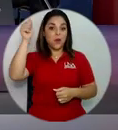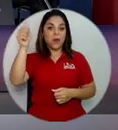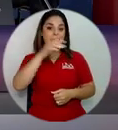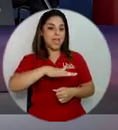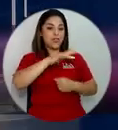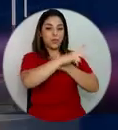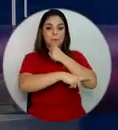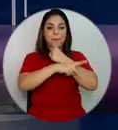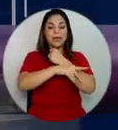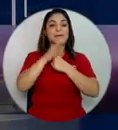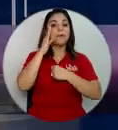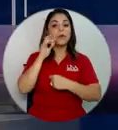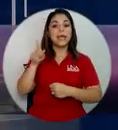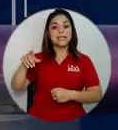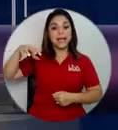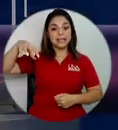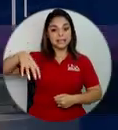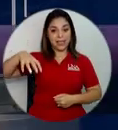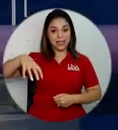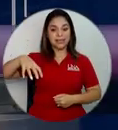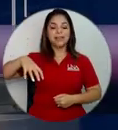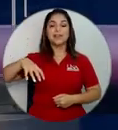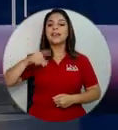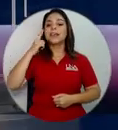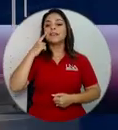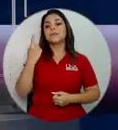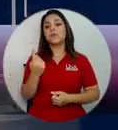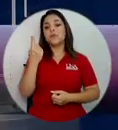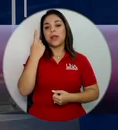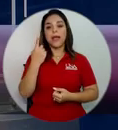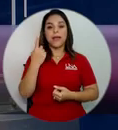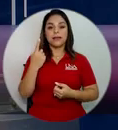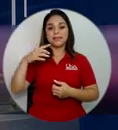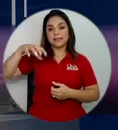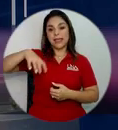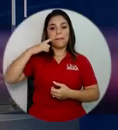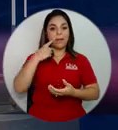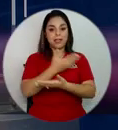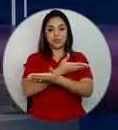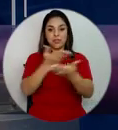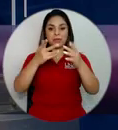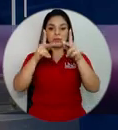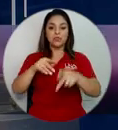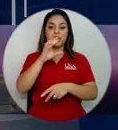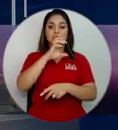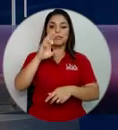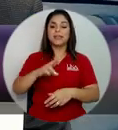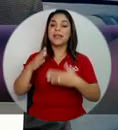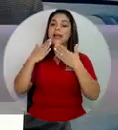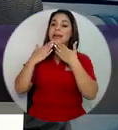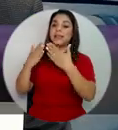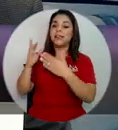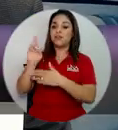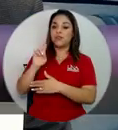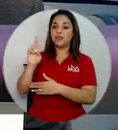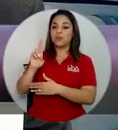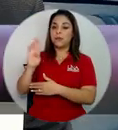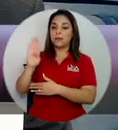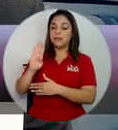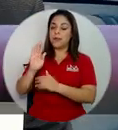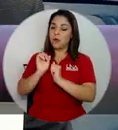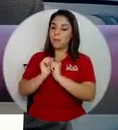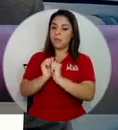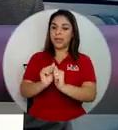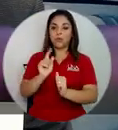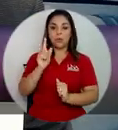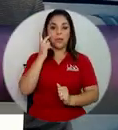provincia de Alajuela como en todo el país, porque la sede interuniversitaria es una sede de todas las personas de Costa Rica. Muchas gracias, don Roberto Rojas Benavides, por acompañarnos en